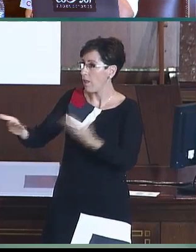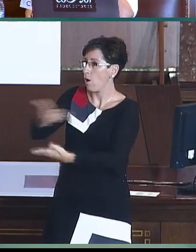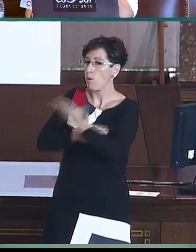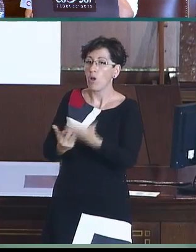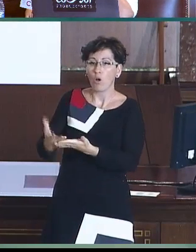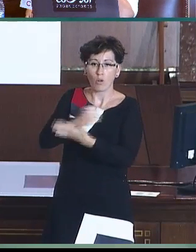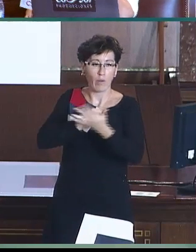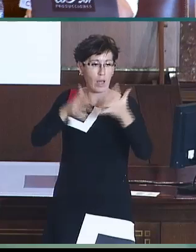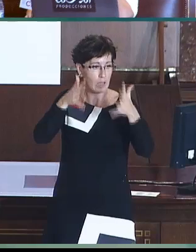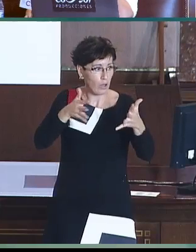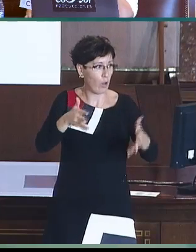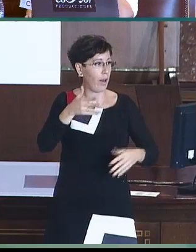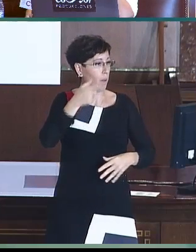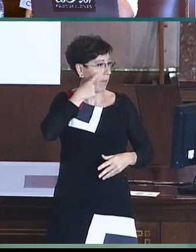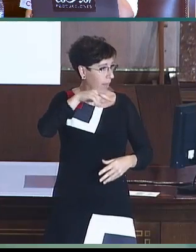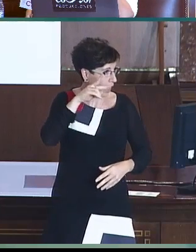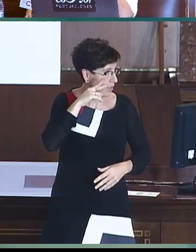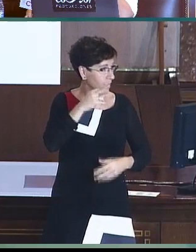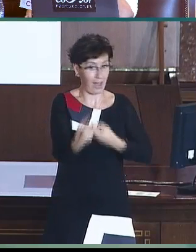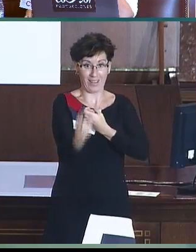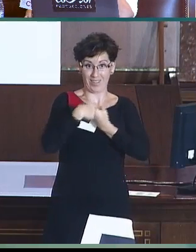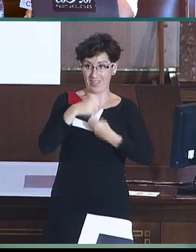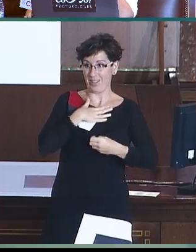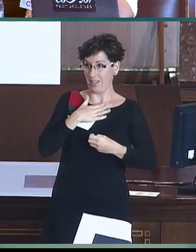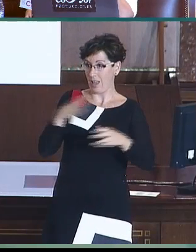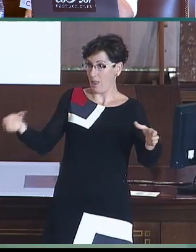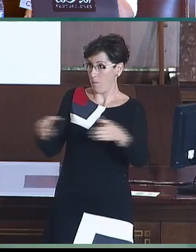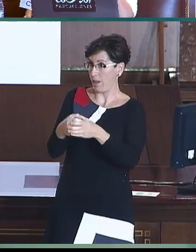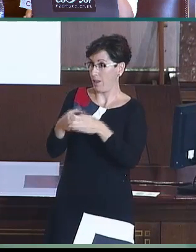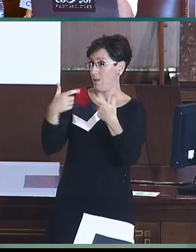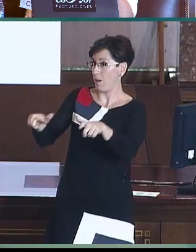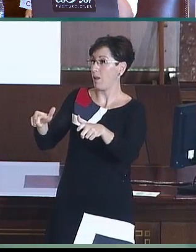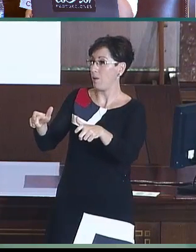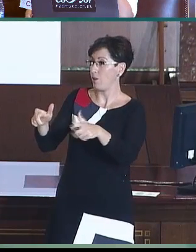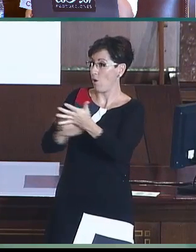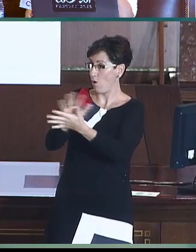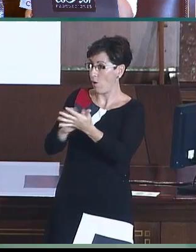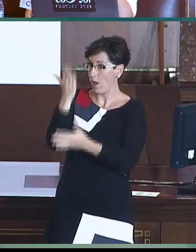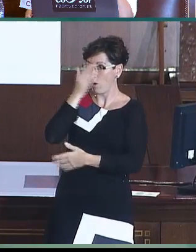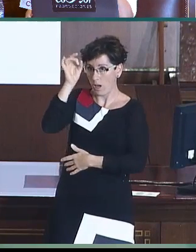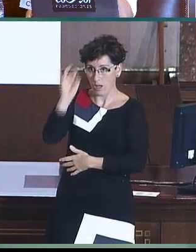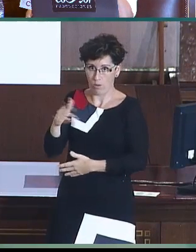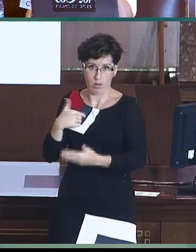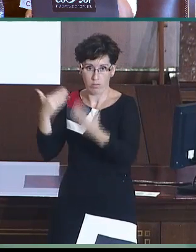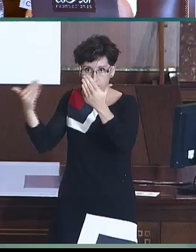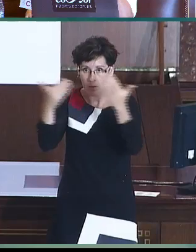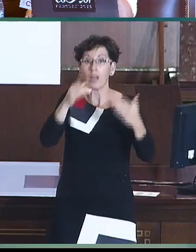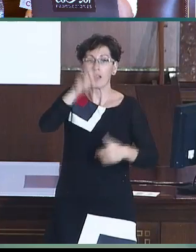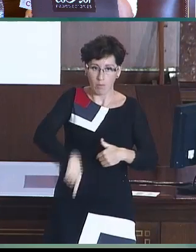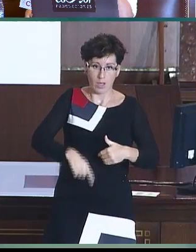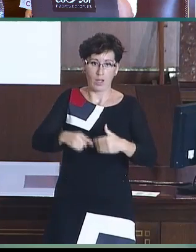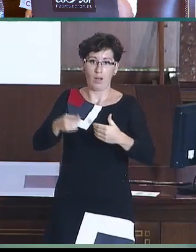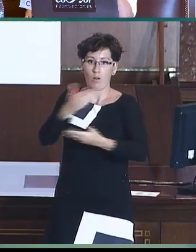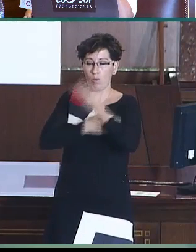personas especialistas y que participan en el Departamento de Lengua de Signos del Colegio Gauden, así como la Universidad de Salamanca, Ana